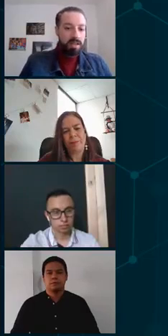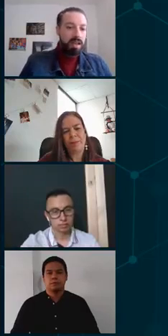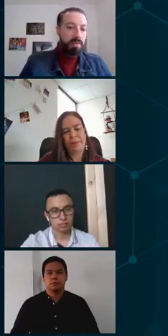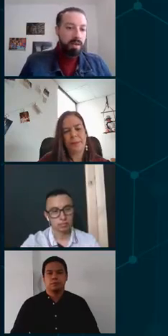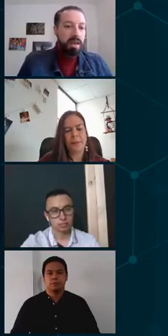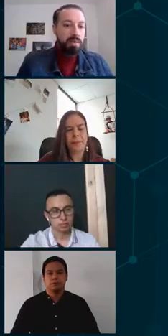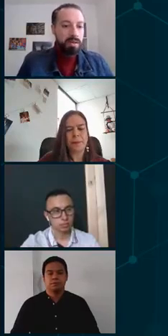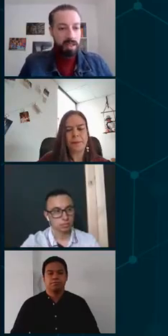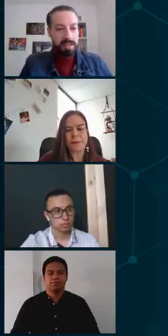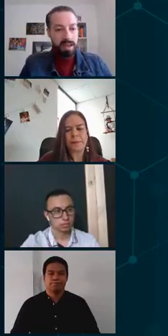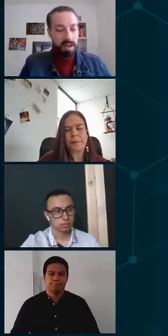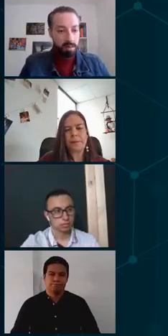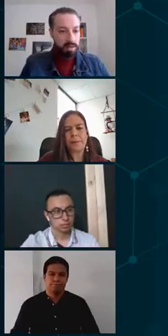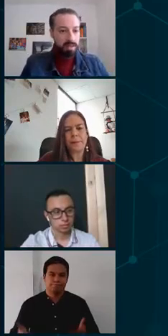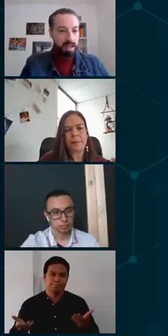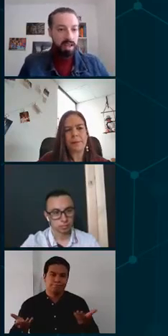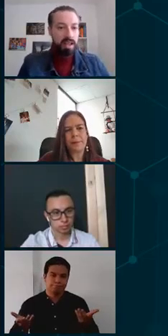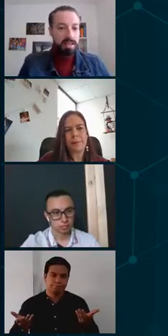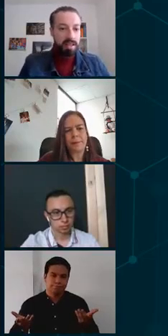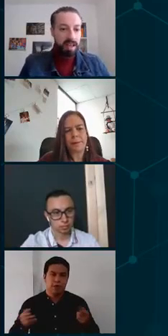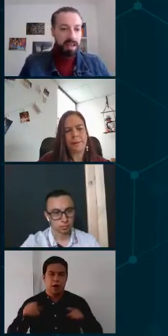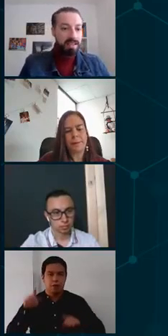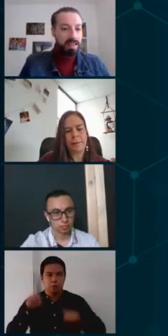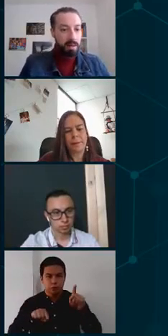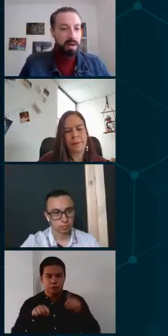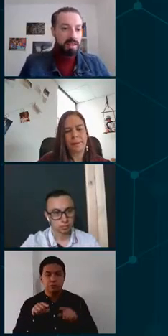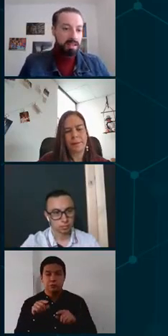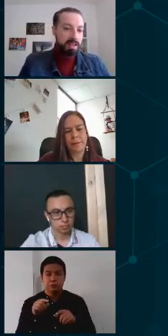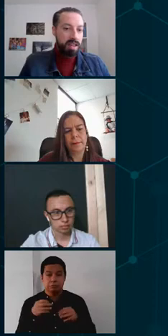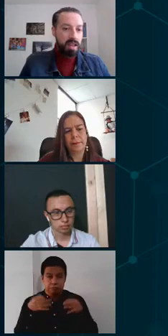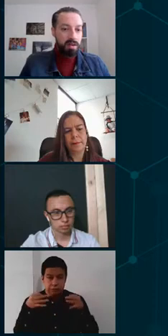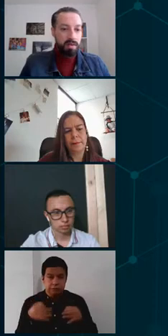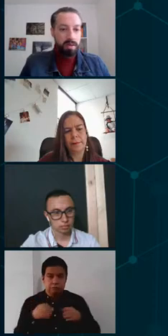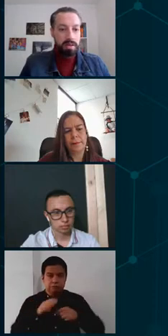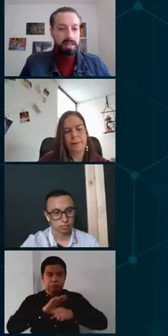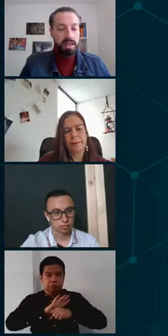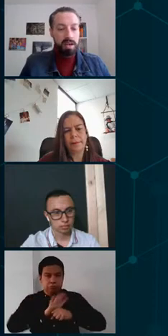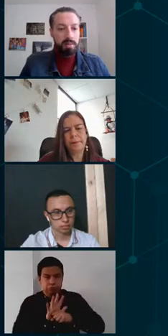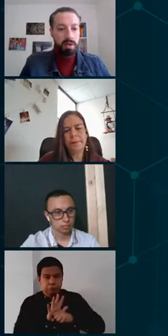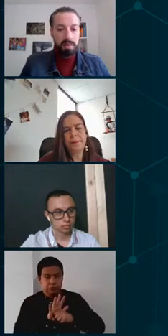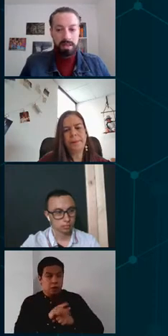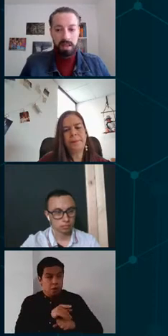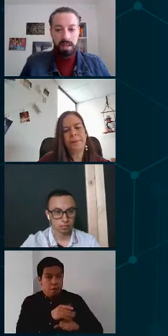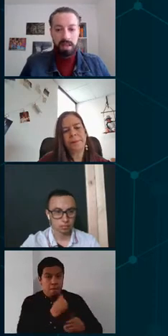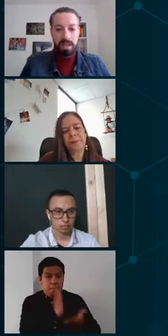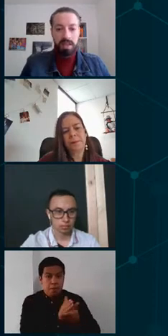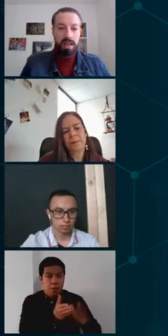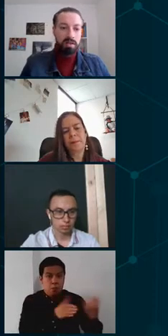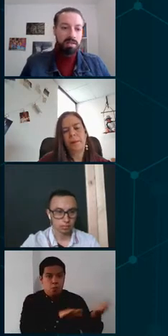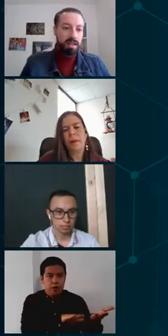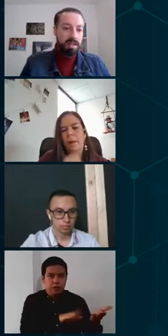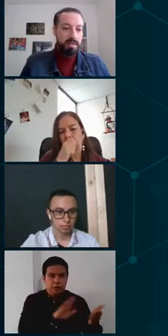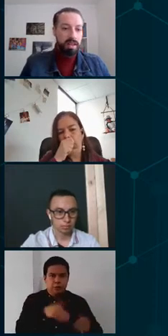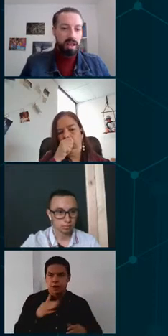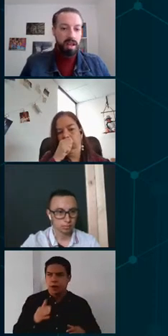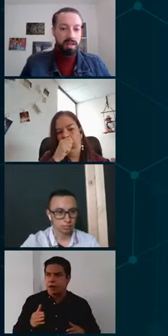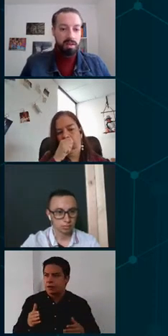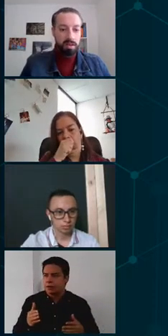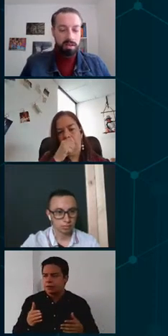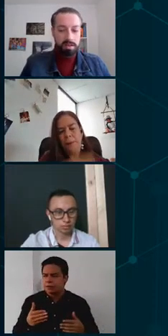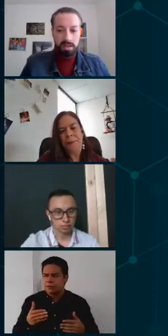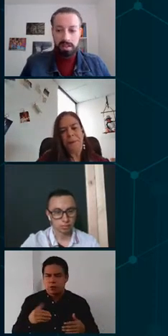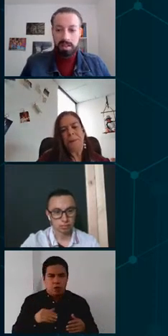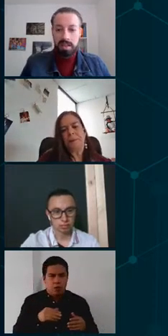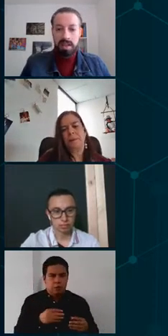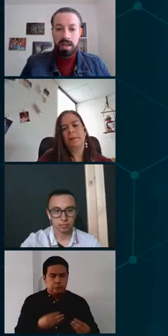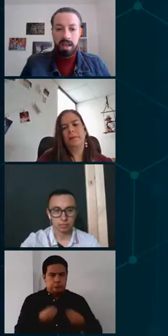Cuando digamos que vivimos de cerca como este tema, es que de alguna forma se genera un poco más de conciencia frente a